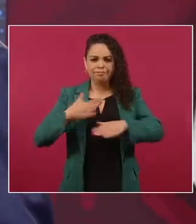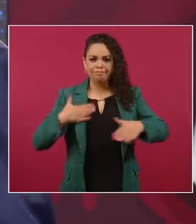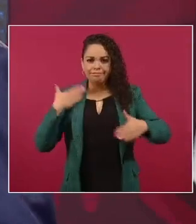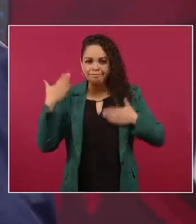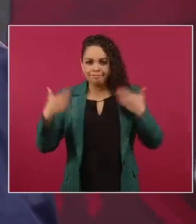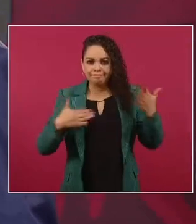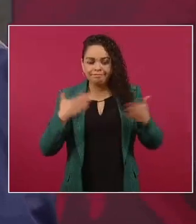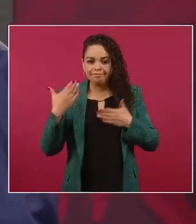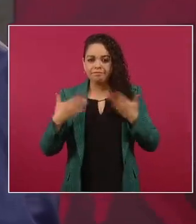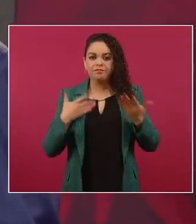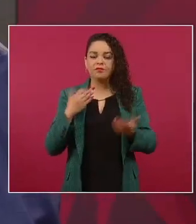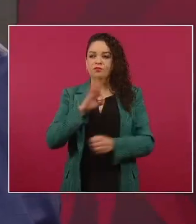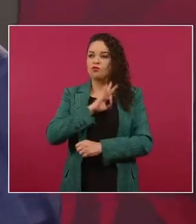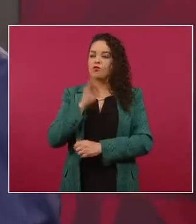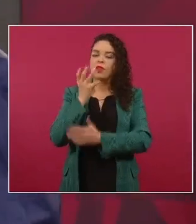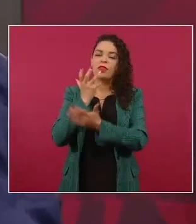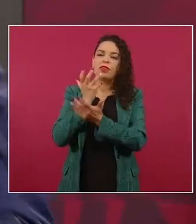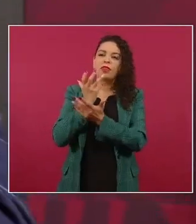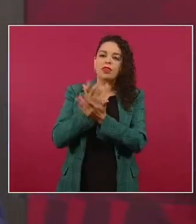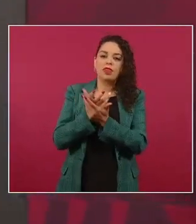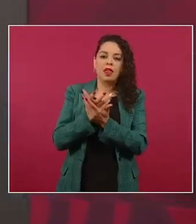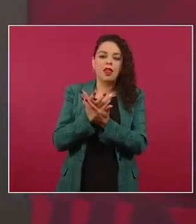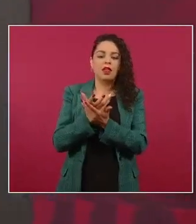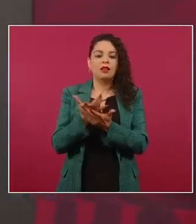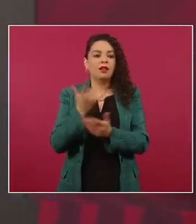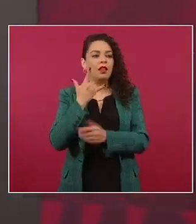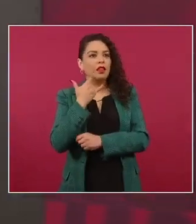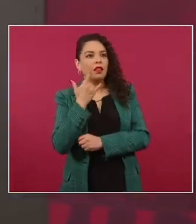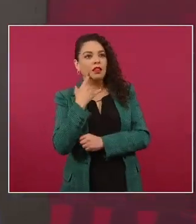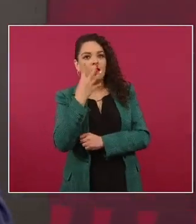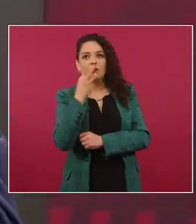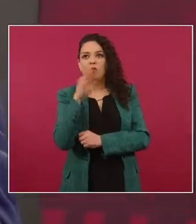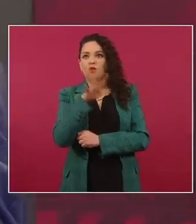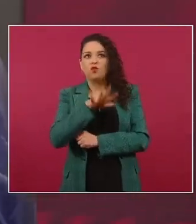para el descanso, para